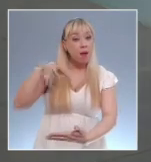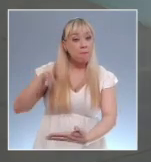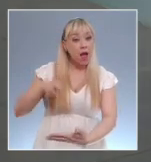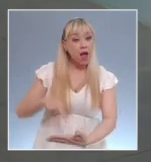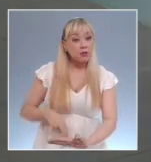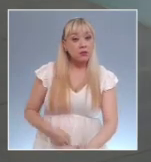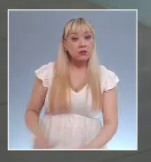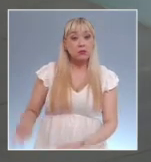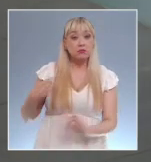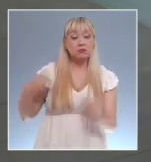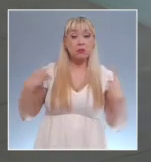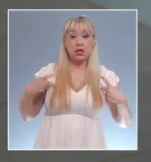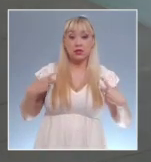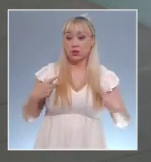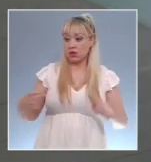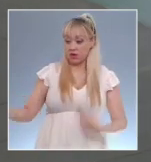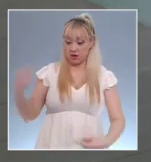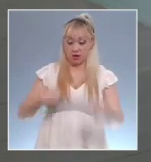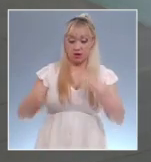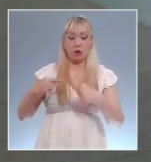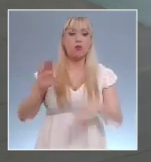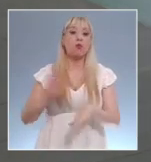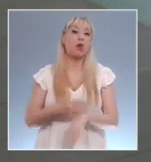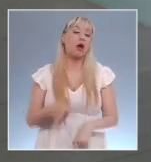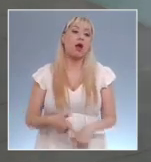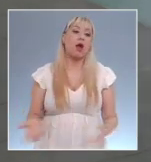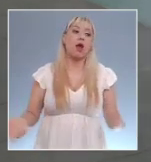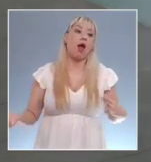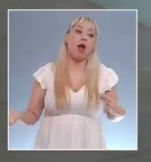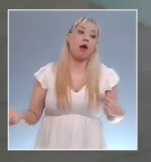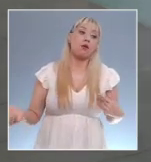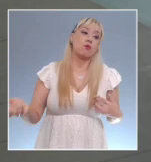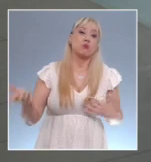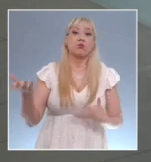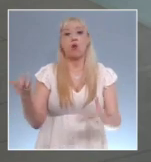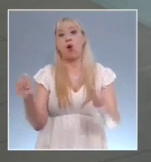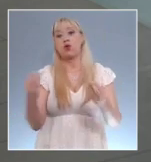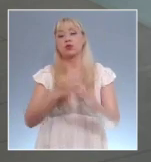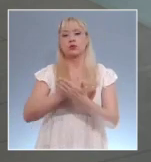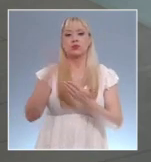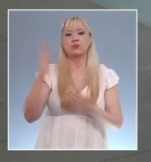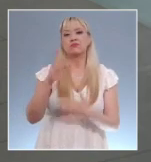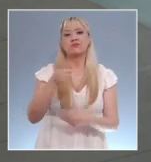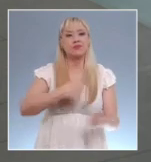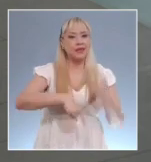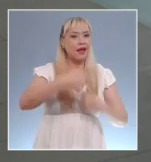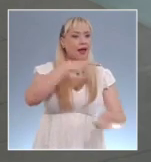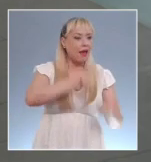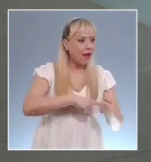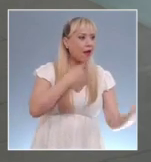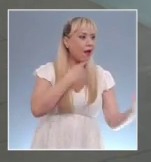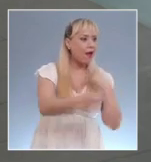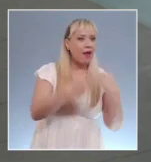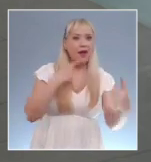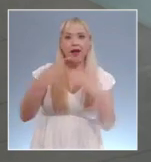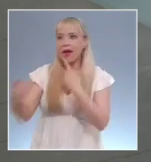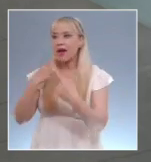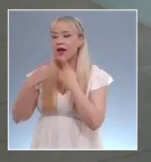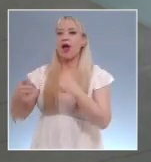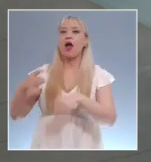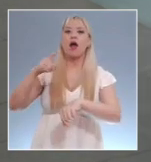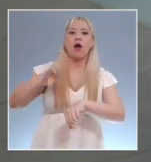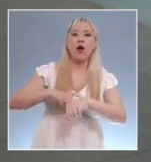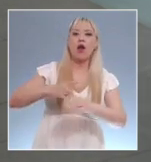excedentes. Buscamos resolverlo en el interior, pero es el día y la hora en que no nos dan respuesta, ni siquiera a los